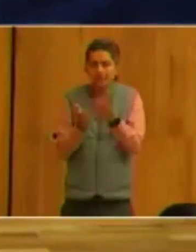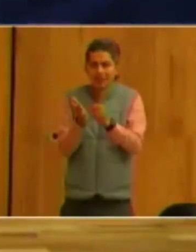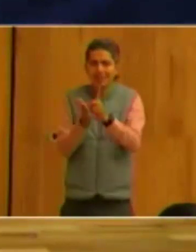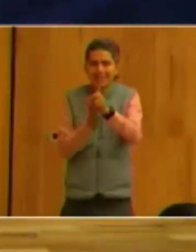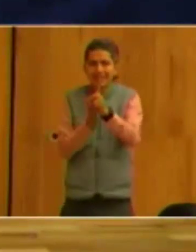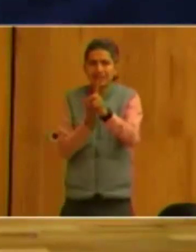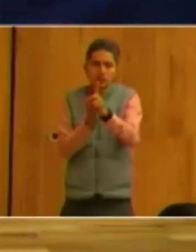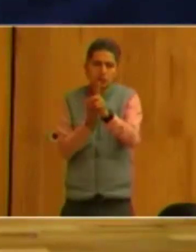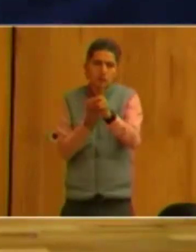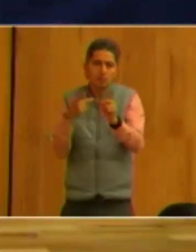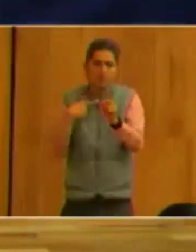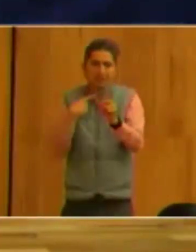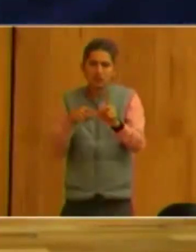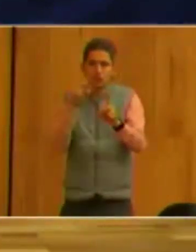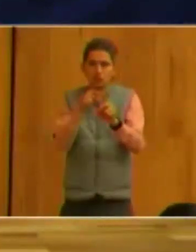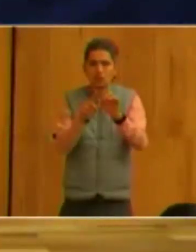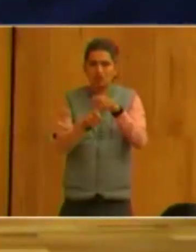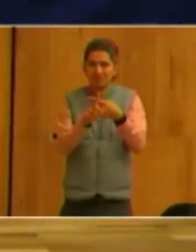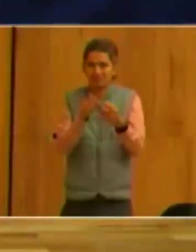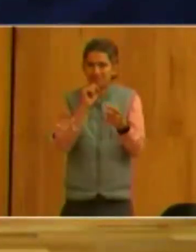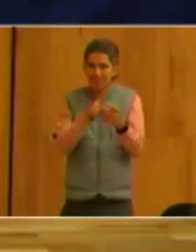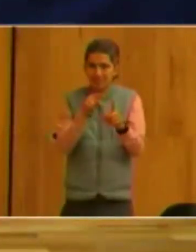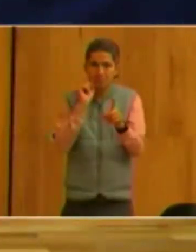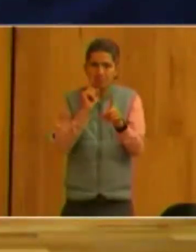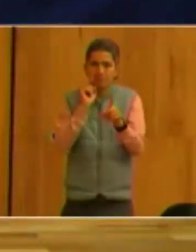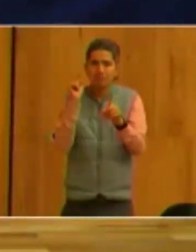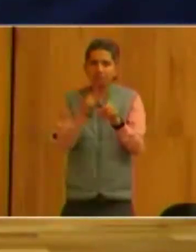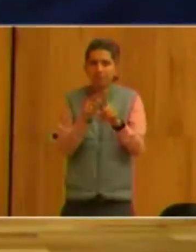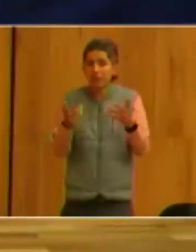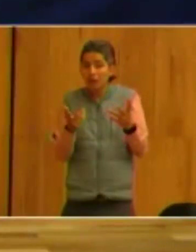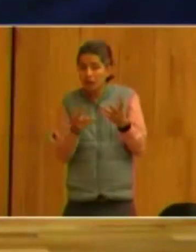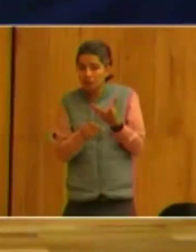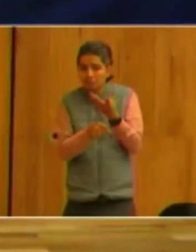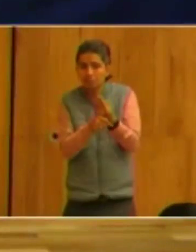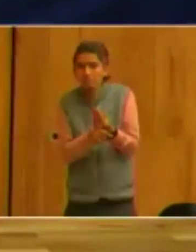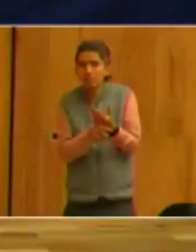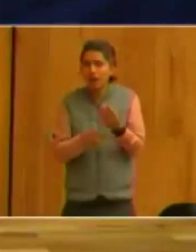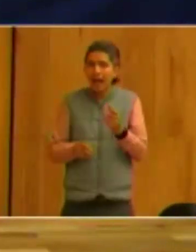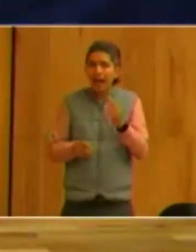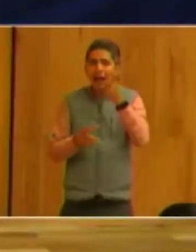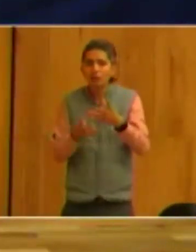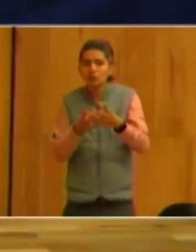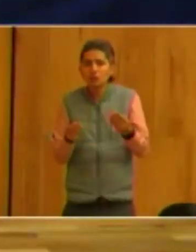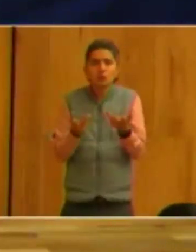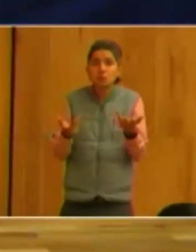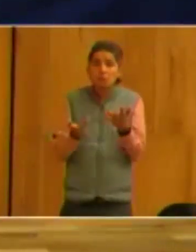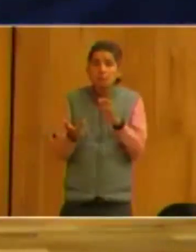víctima a tener en un momento dado una reparación de daño?